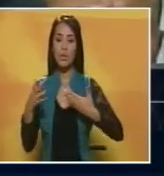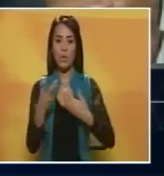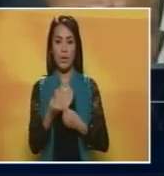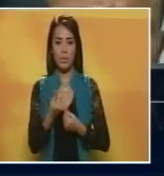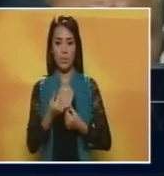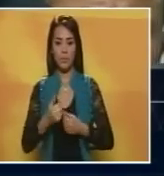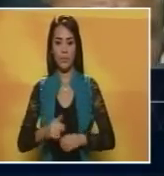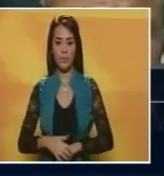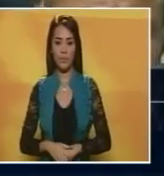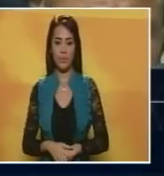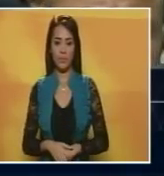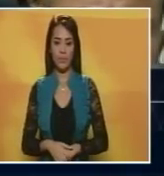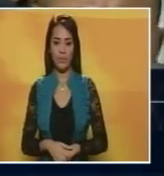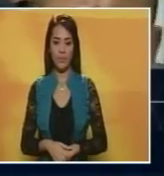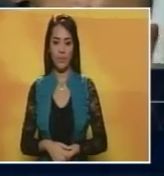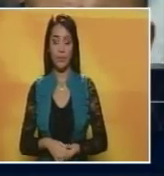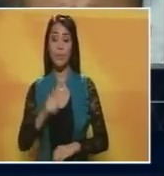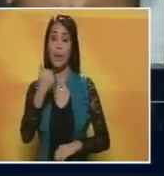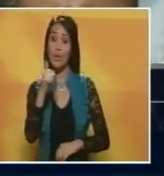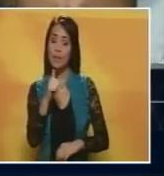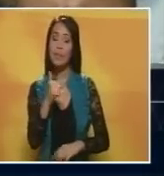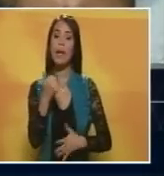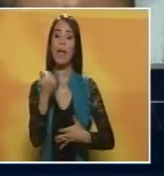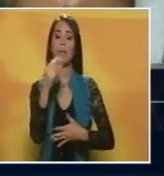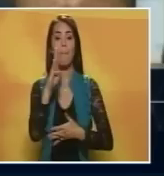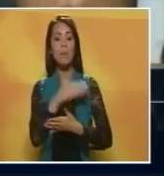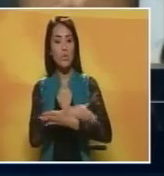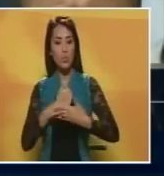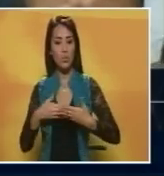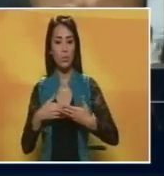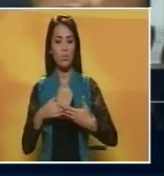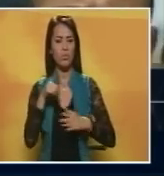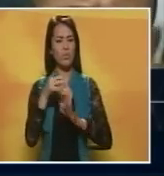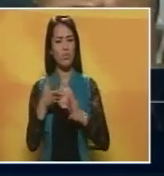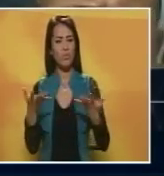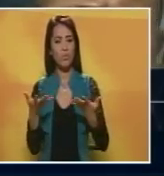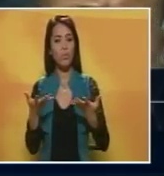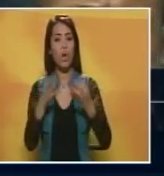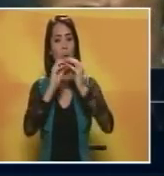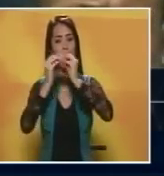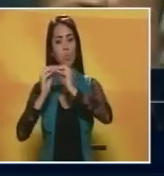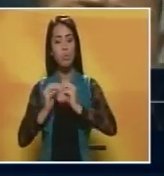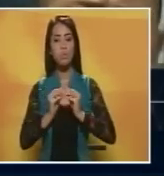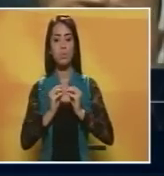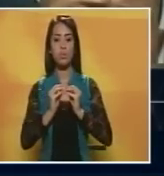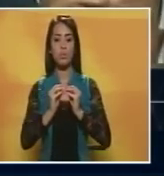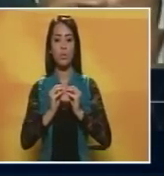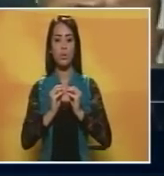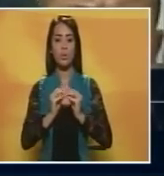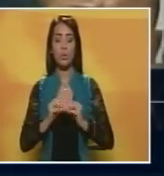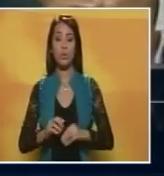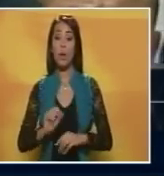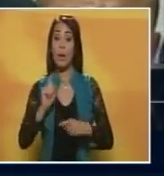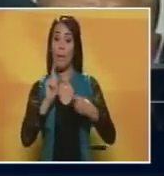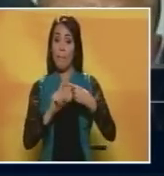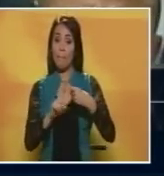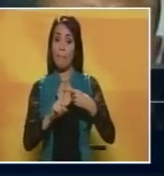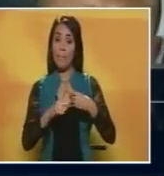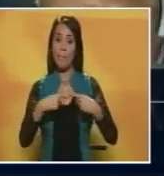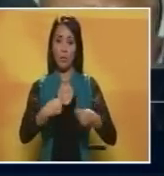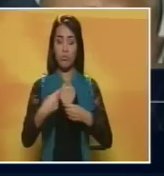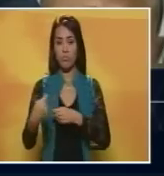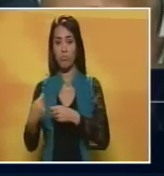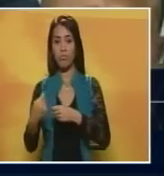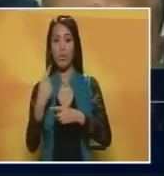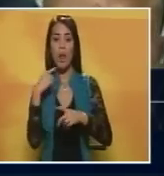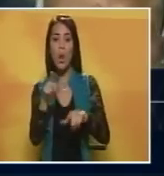bolívares 10 billones esto incluye la remodelación primero la el equipamiento dotación